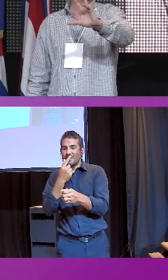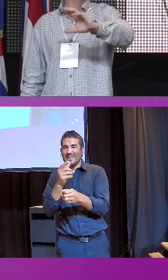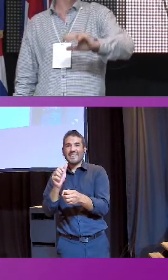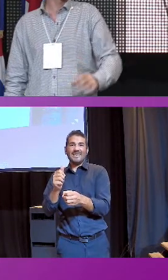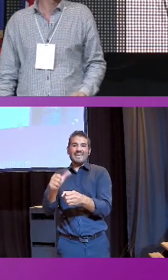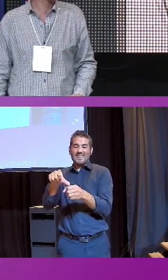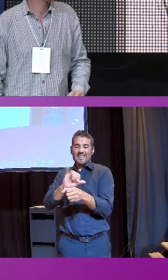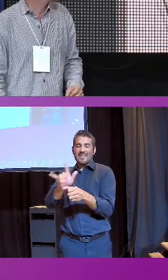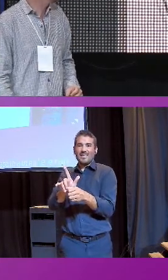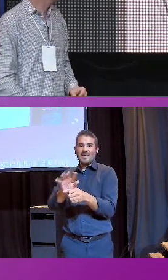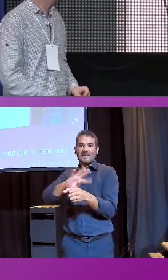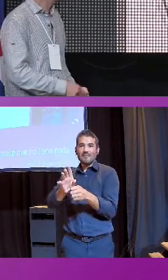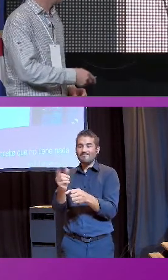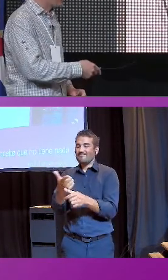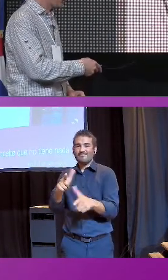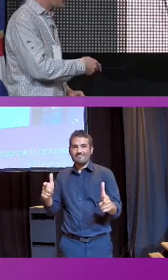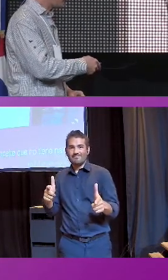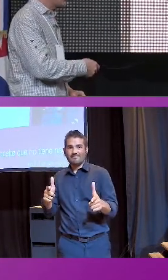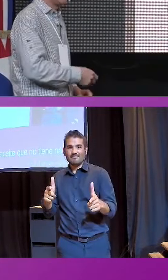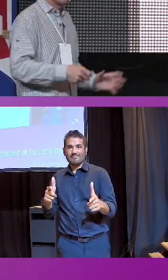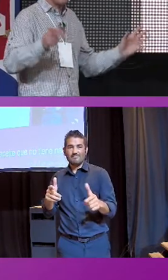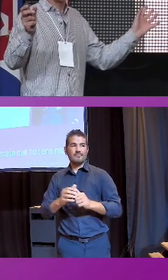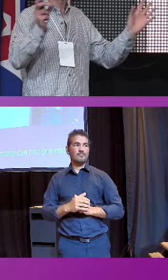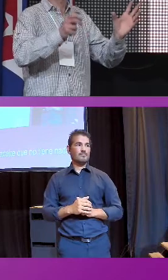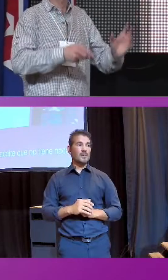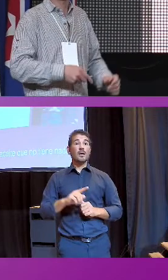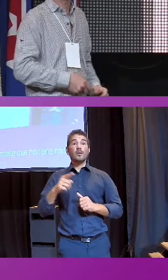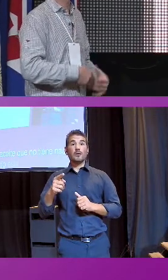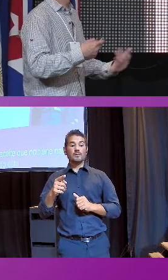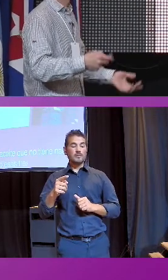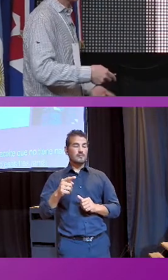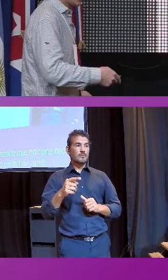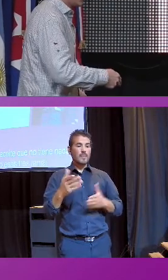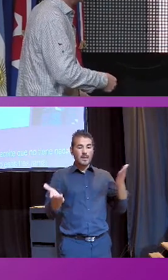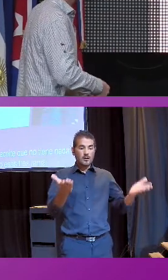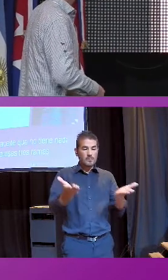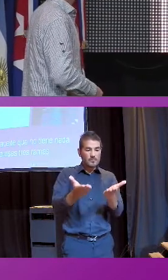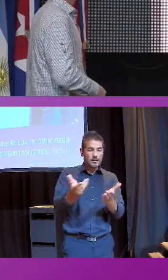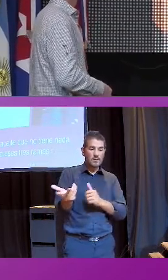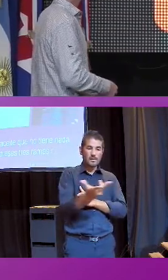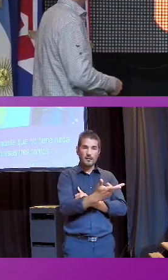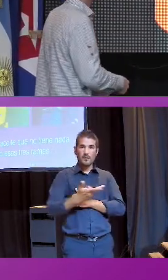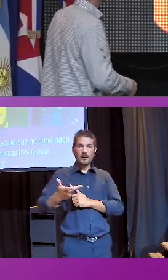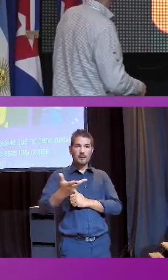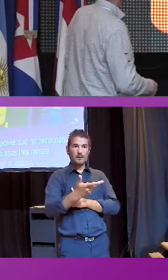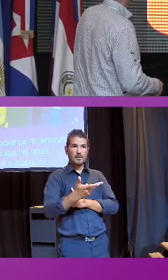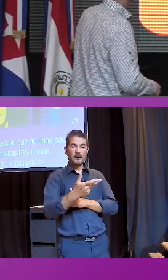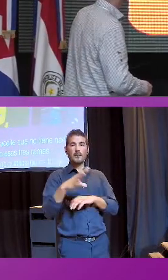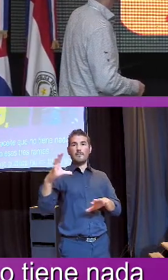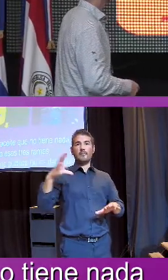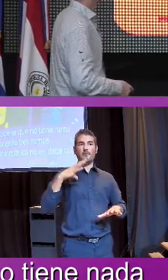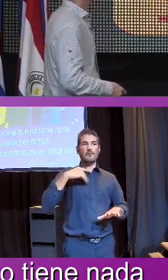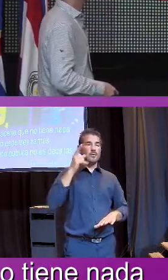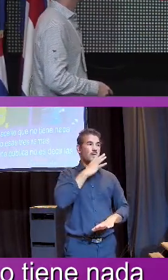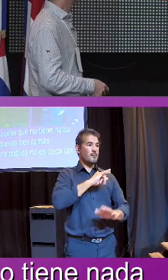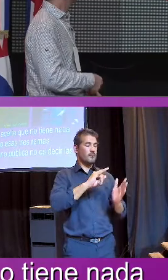aceite que no tiene nada, más que aceite de oliva? Comparando esas 3 ramas, sacaron conclusiones que todavía no publicaron. Yo les voy a decir las que